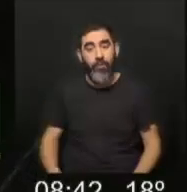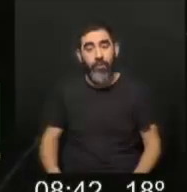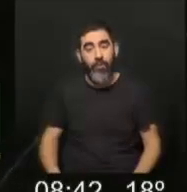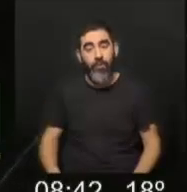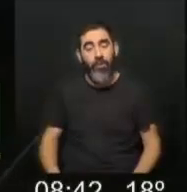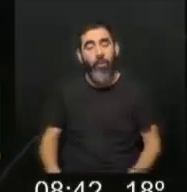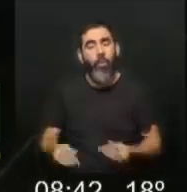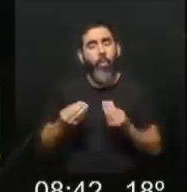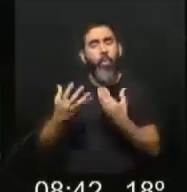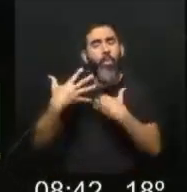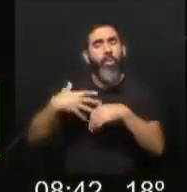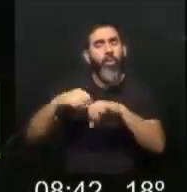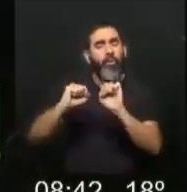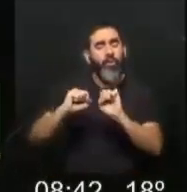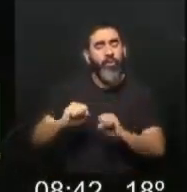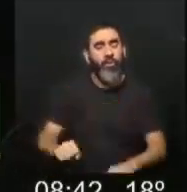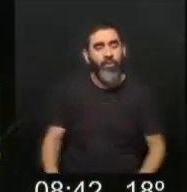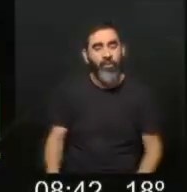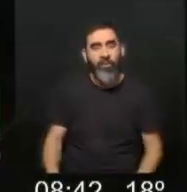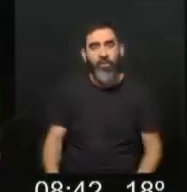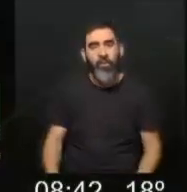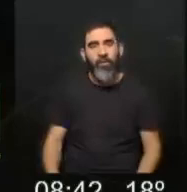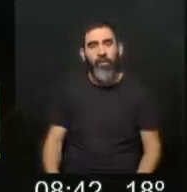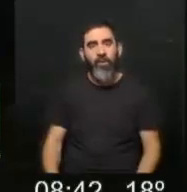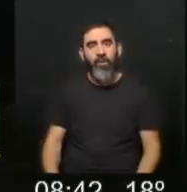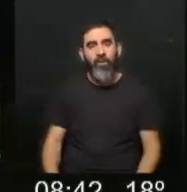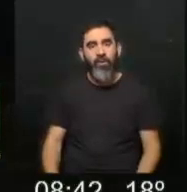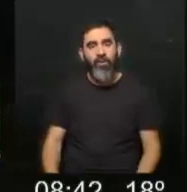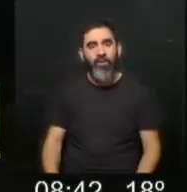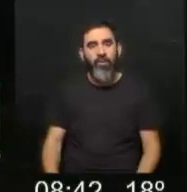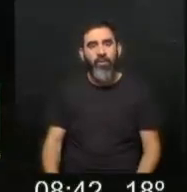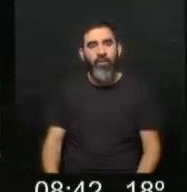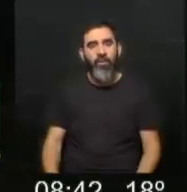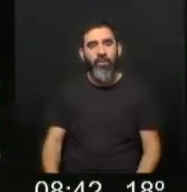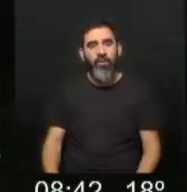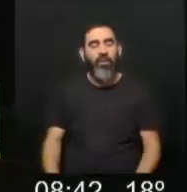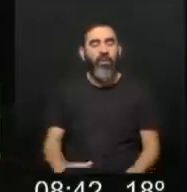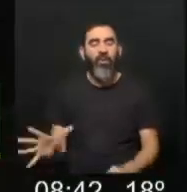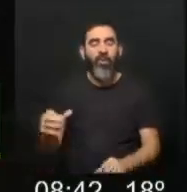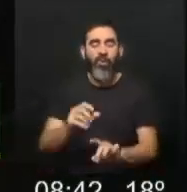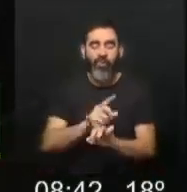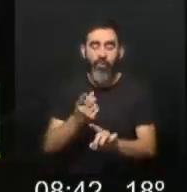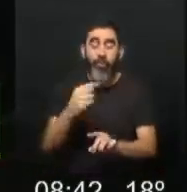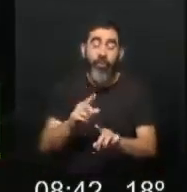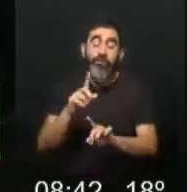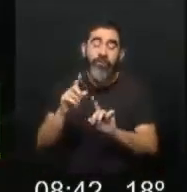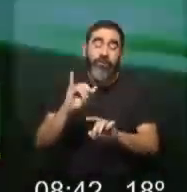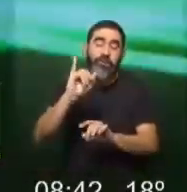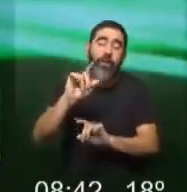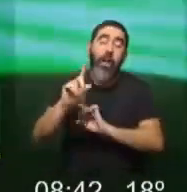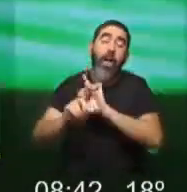puede detectar? hay una de las cuestiones que también, obviamente no son todos los casos, volvemos a lo mismo, es una